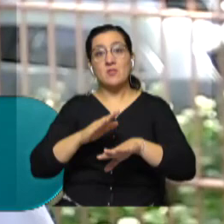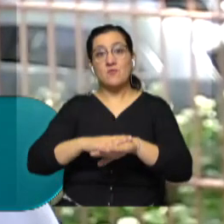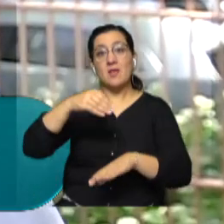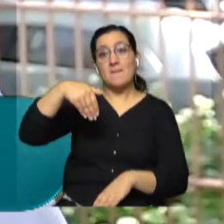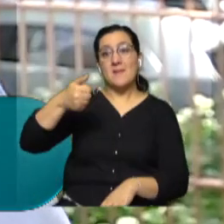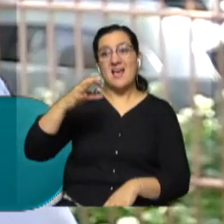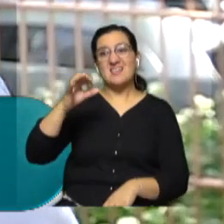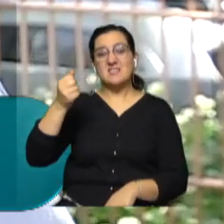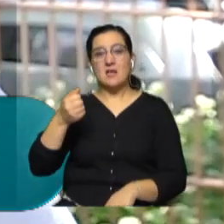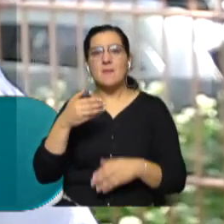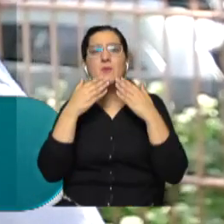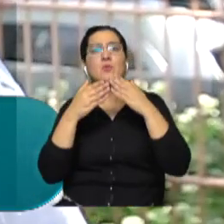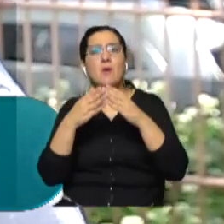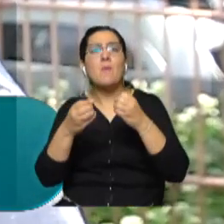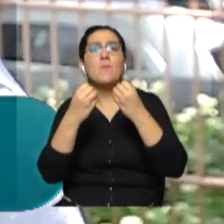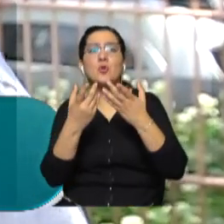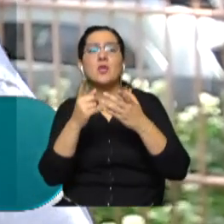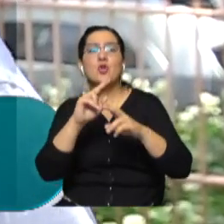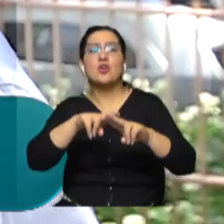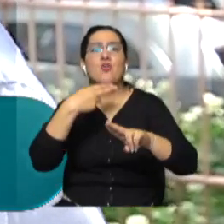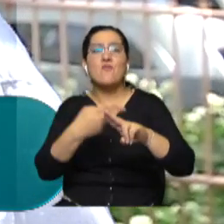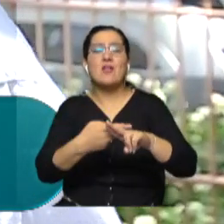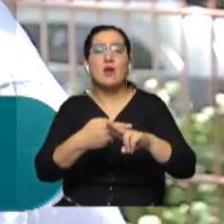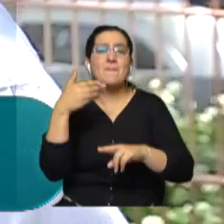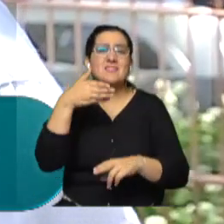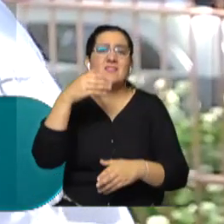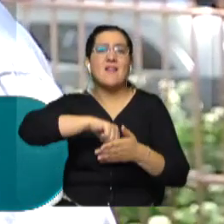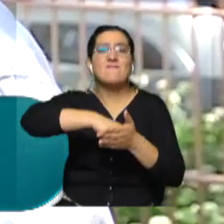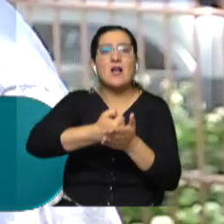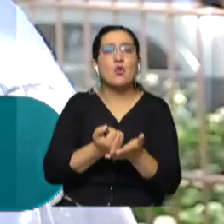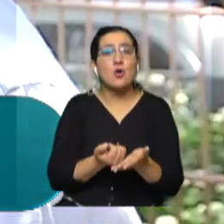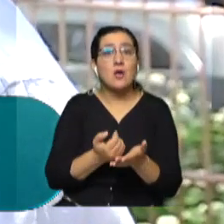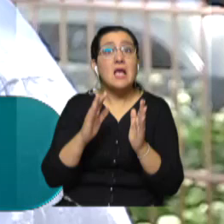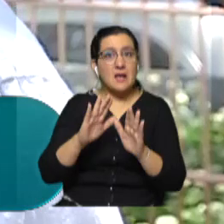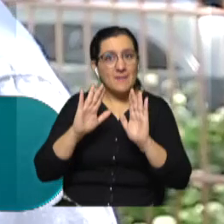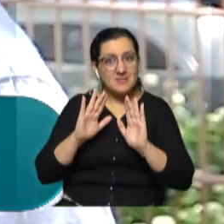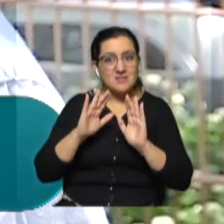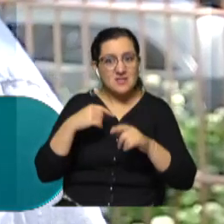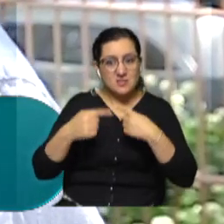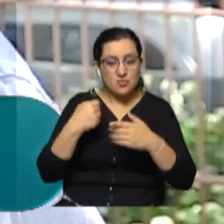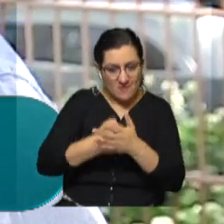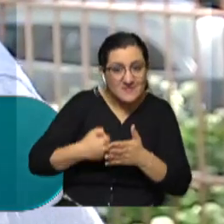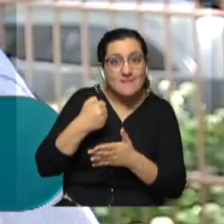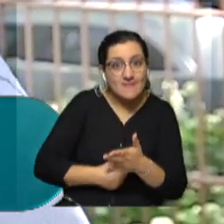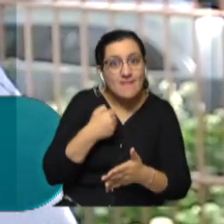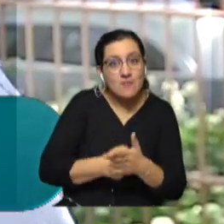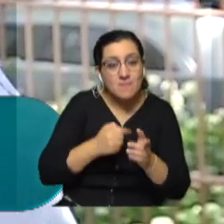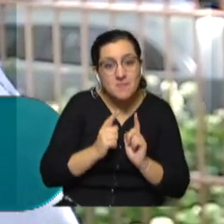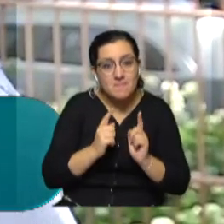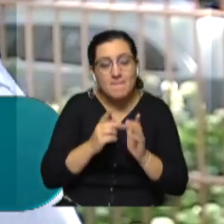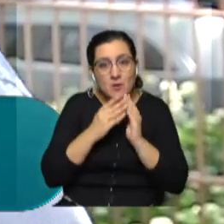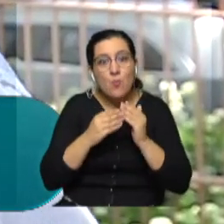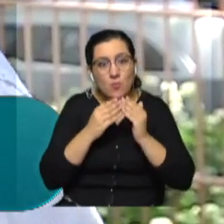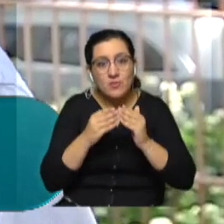Milei preguntándole por qué no le habían renovado la pasantía. Si hubiera seguido insistiendo en esa